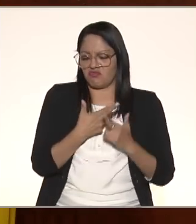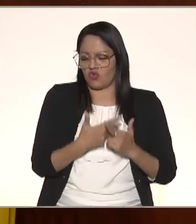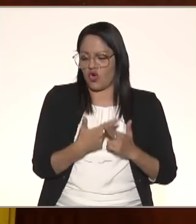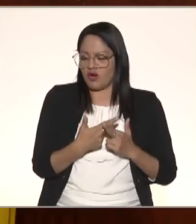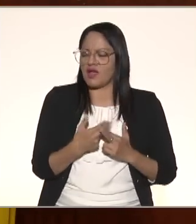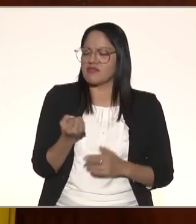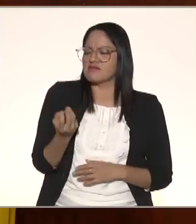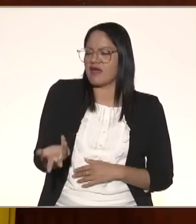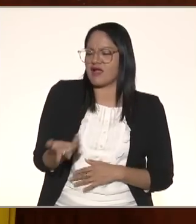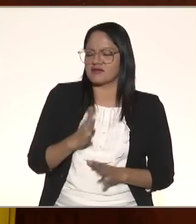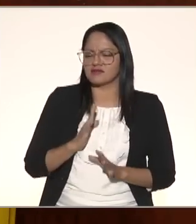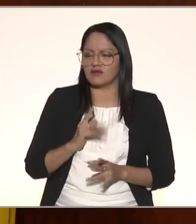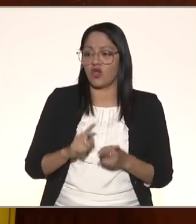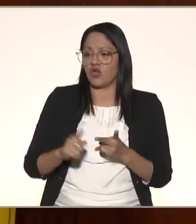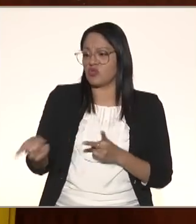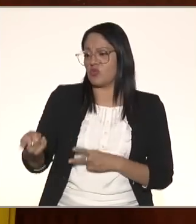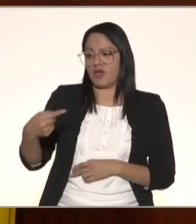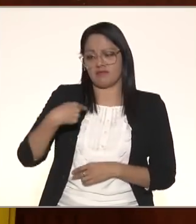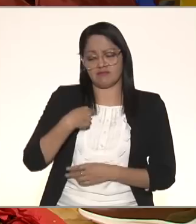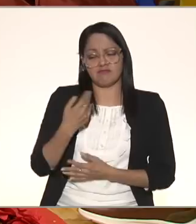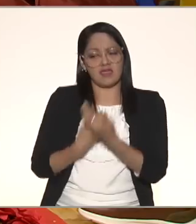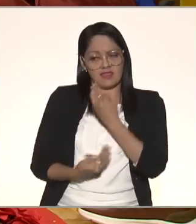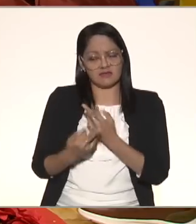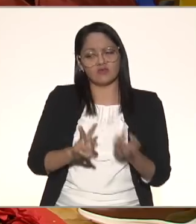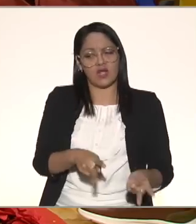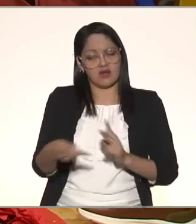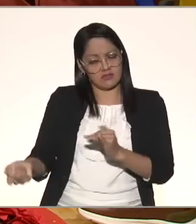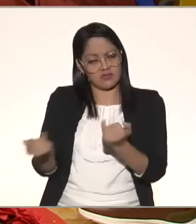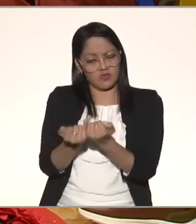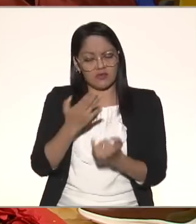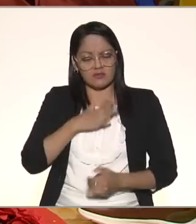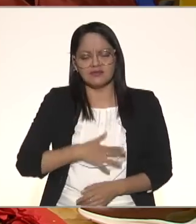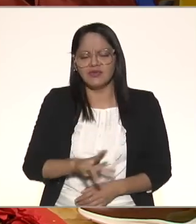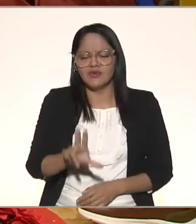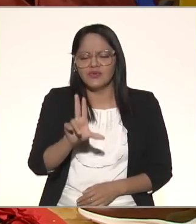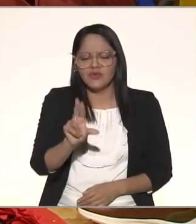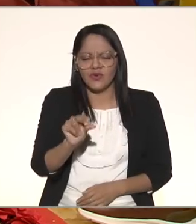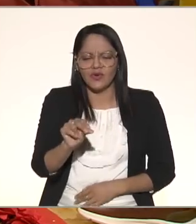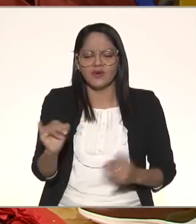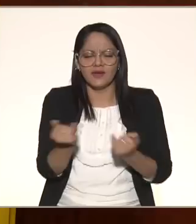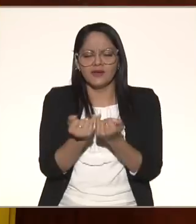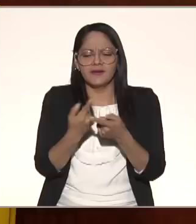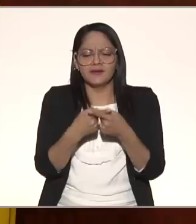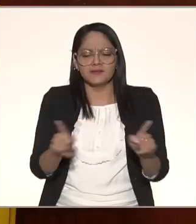yo necesito que tú me des y por lo tanto creo que radica más también en ver con mayor